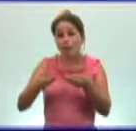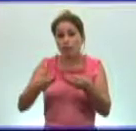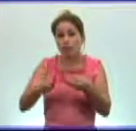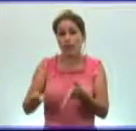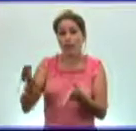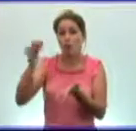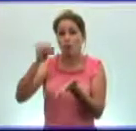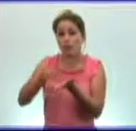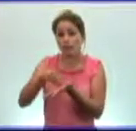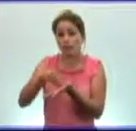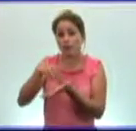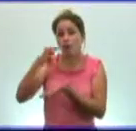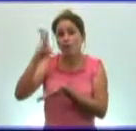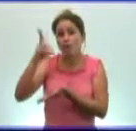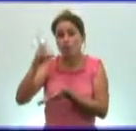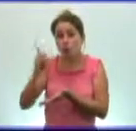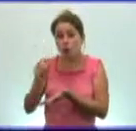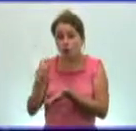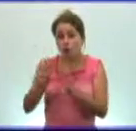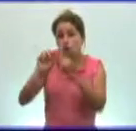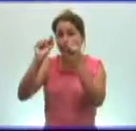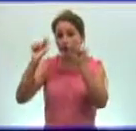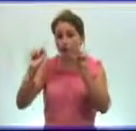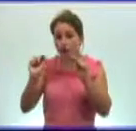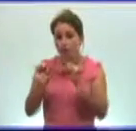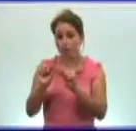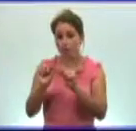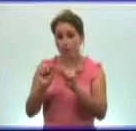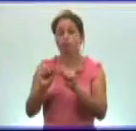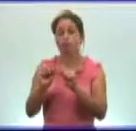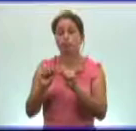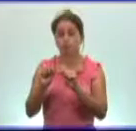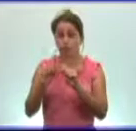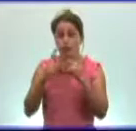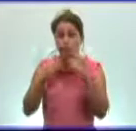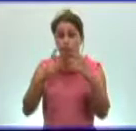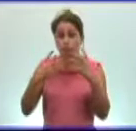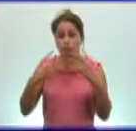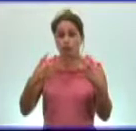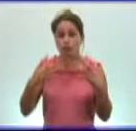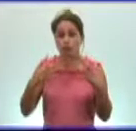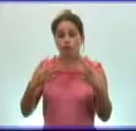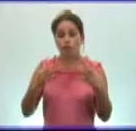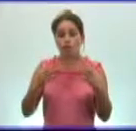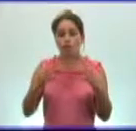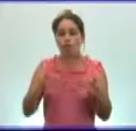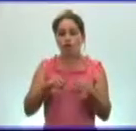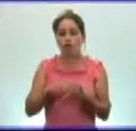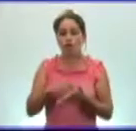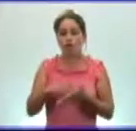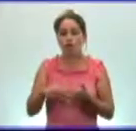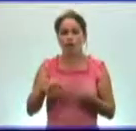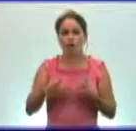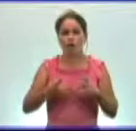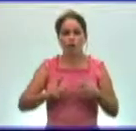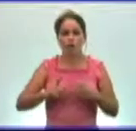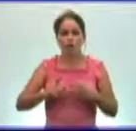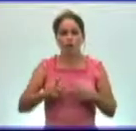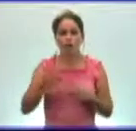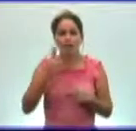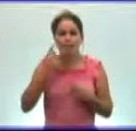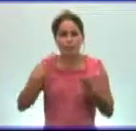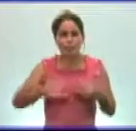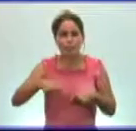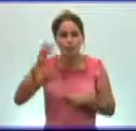caso de hierro, entre paréntesis. Si fuéramos a escribir la fórmula, debemos analizar el nombre de la sustancia, siempre analizando